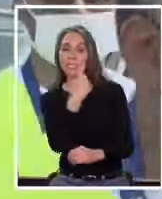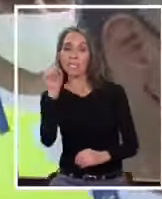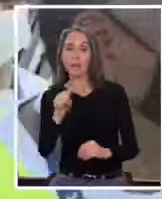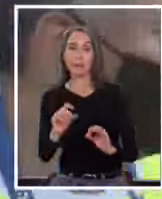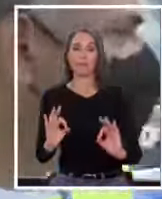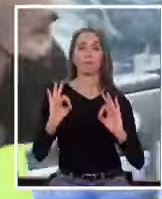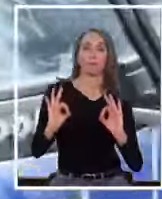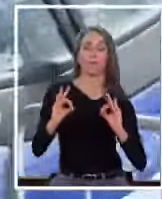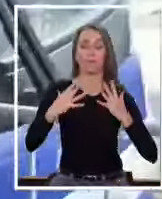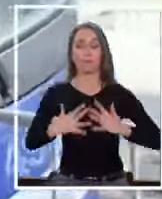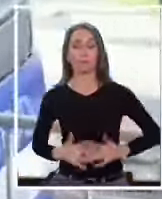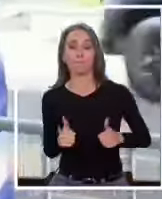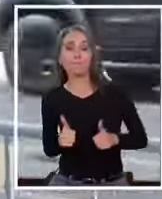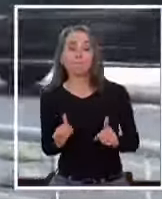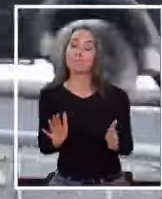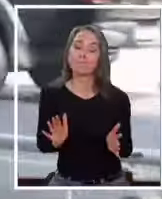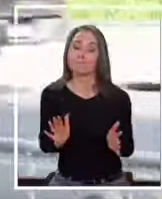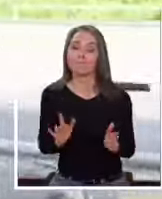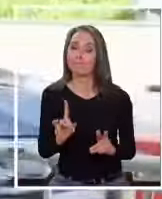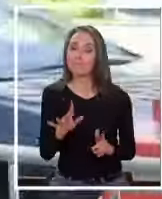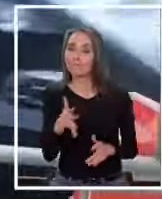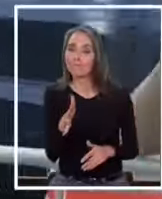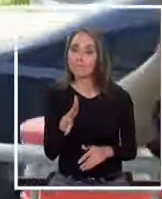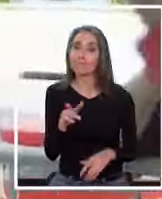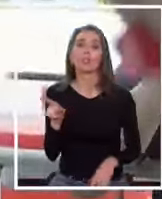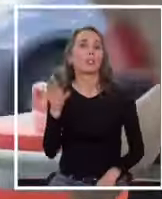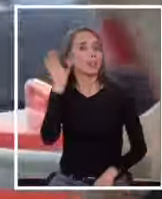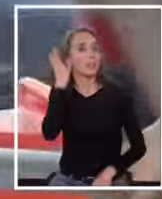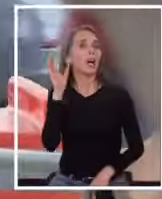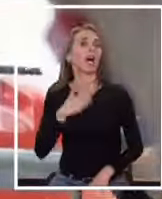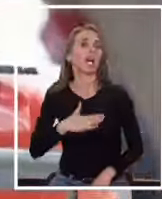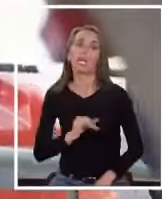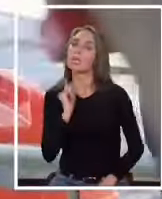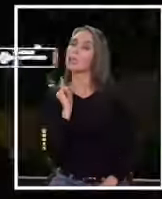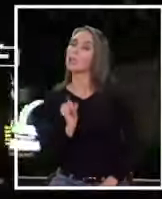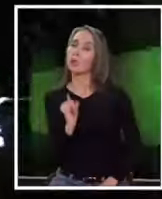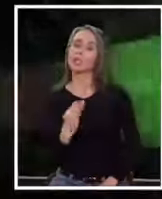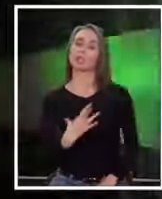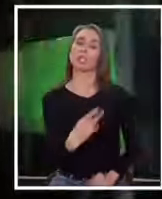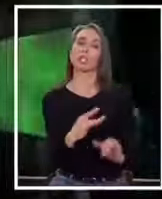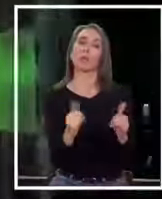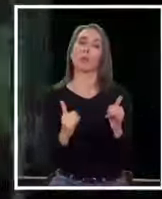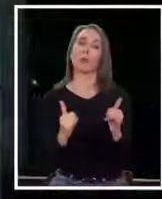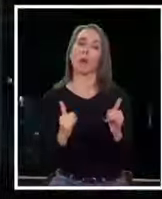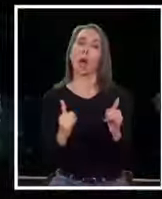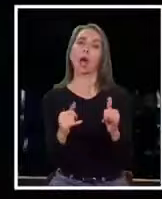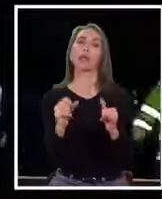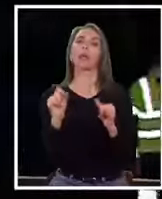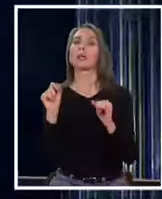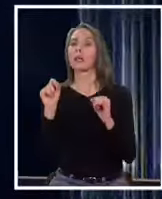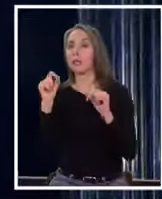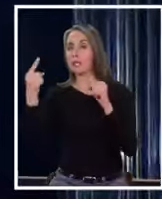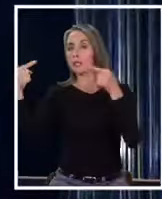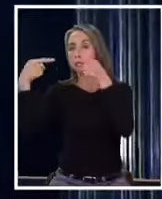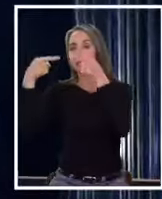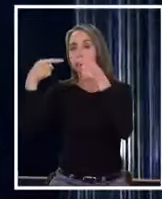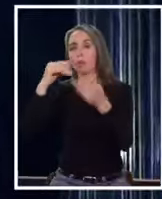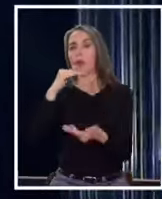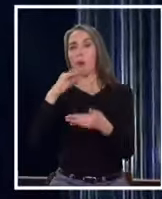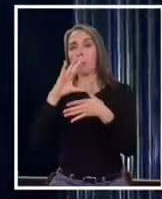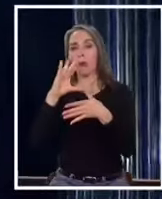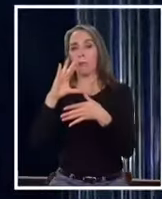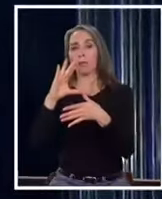físico para el día del partido, pero el tocopillano quiere jugar sí o sí esta ronda en la Copa América.